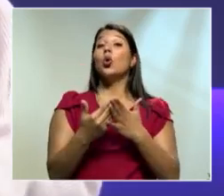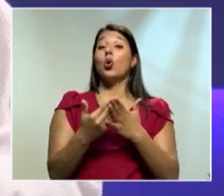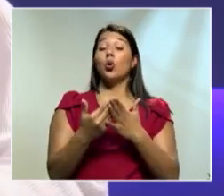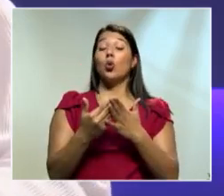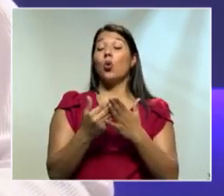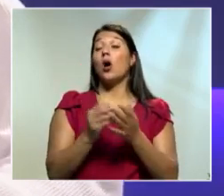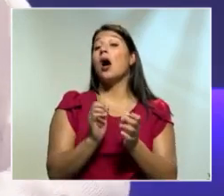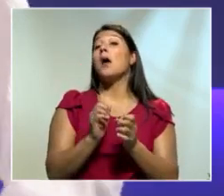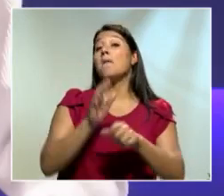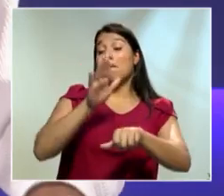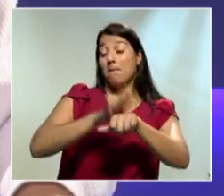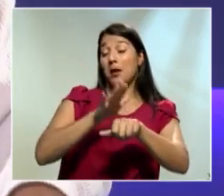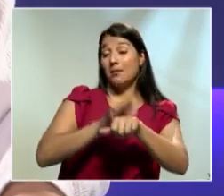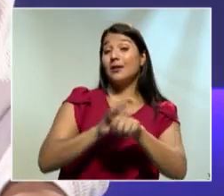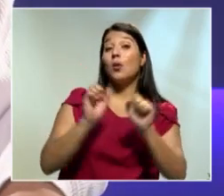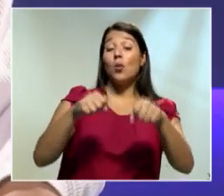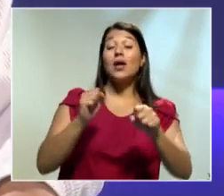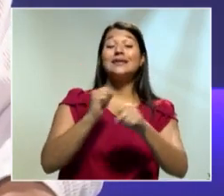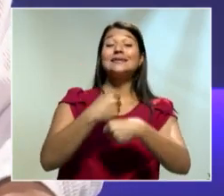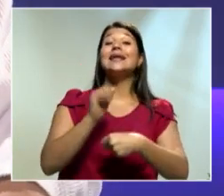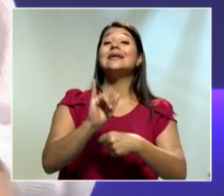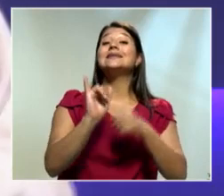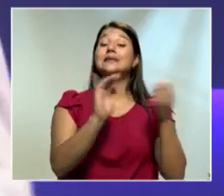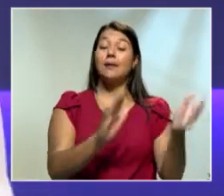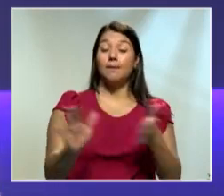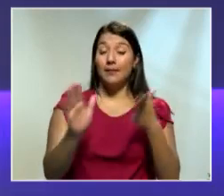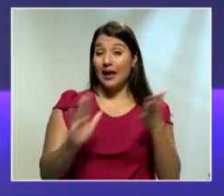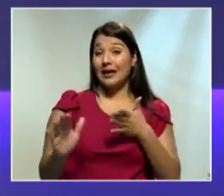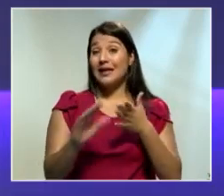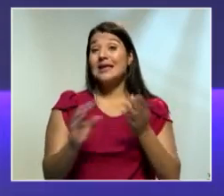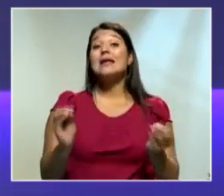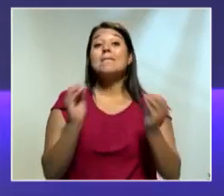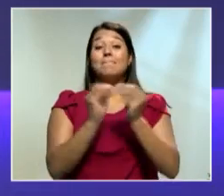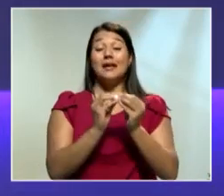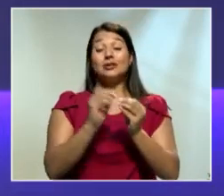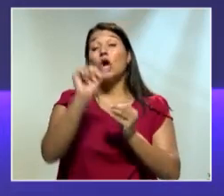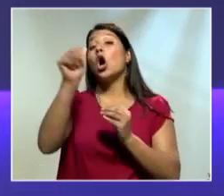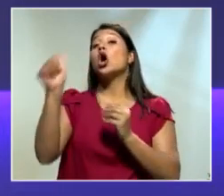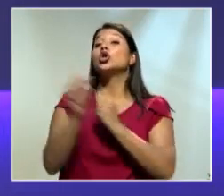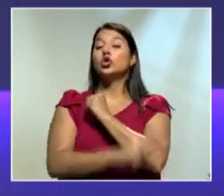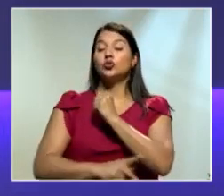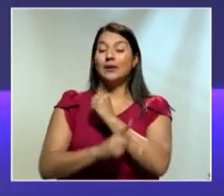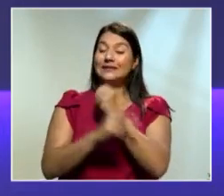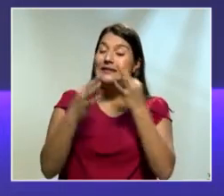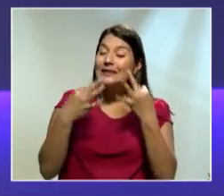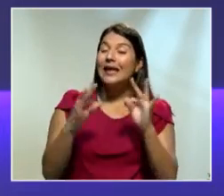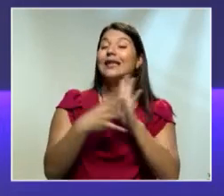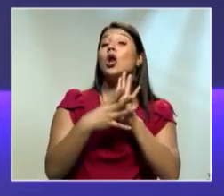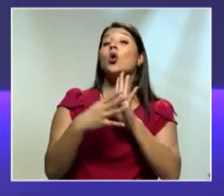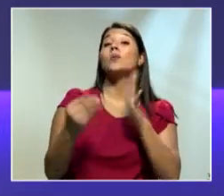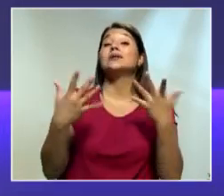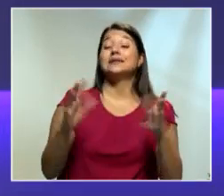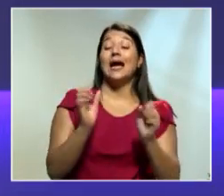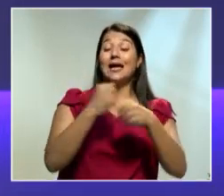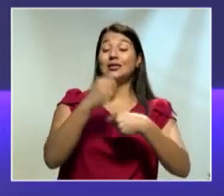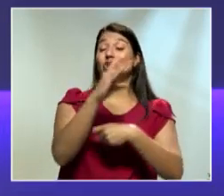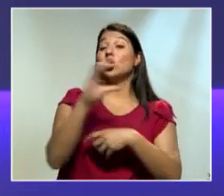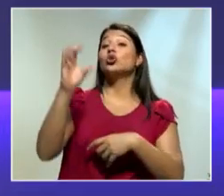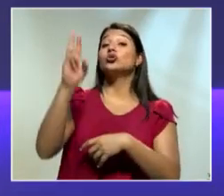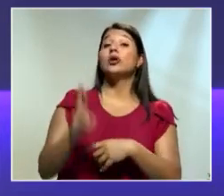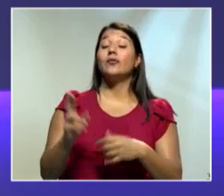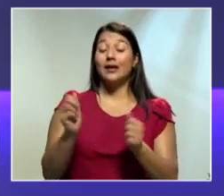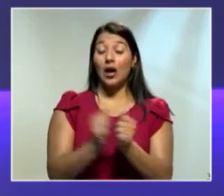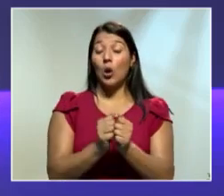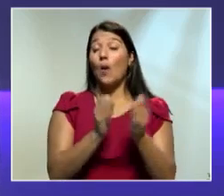permiten ejecutar este plan de descarbonización. Y más bien ya hay otros países tratando de replicar lo que Costa Rica está comenzando a hacer con su